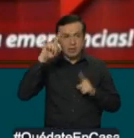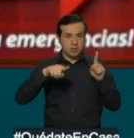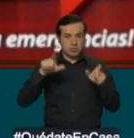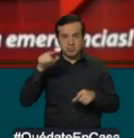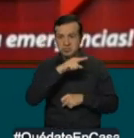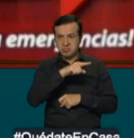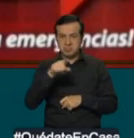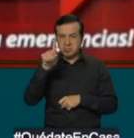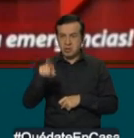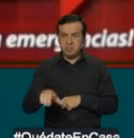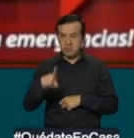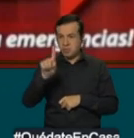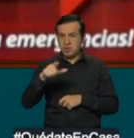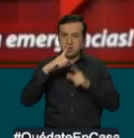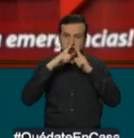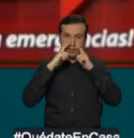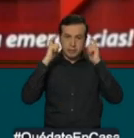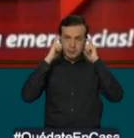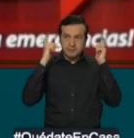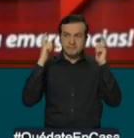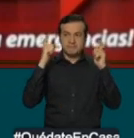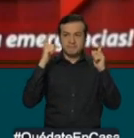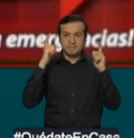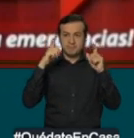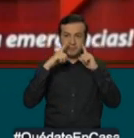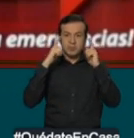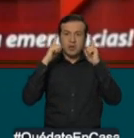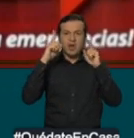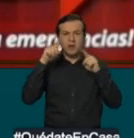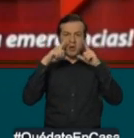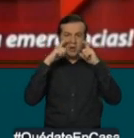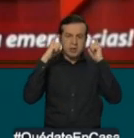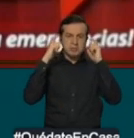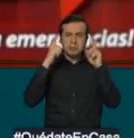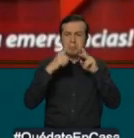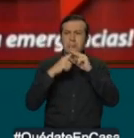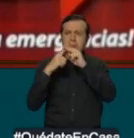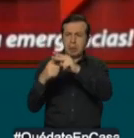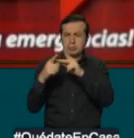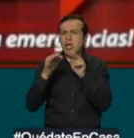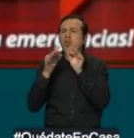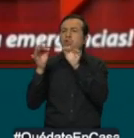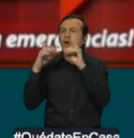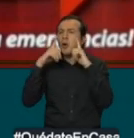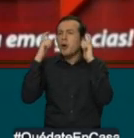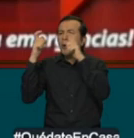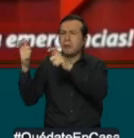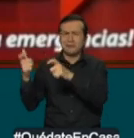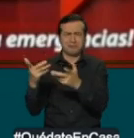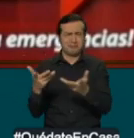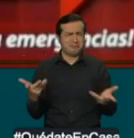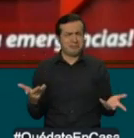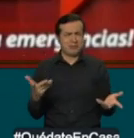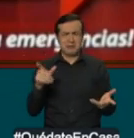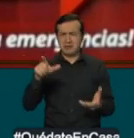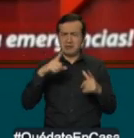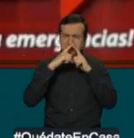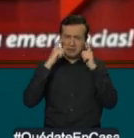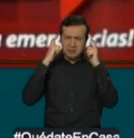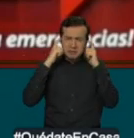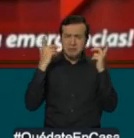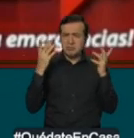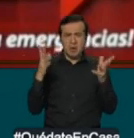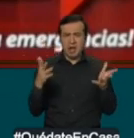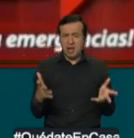encontramos a alguien que no se pone mascarilla o que se presta las mascarillas que hemos visto qué sucede si encontramos a alguien que tiene por ejemplo